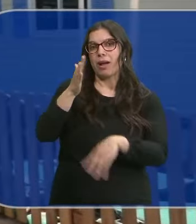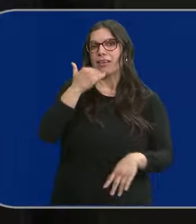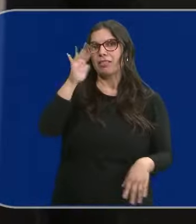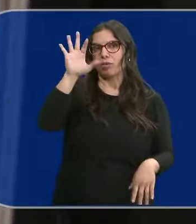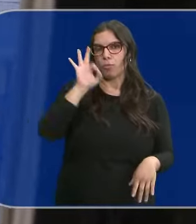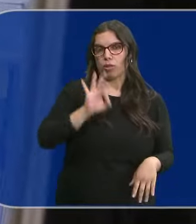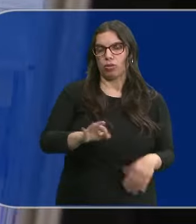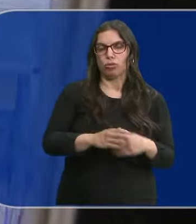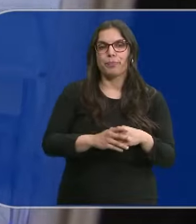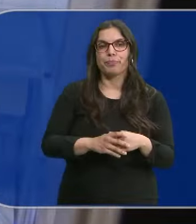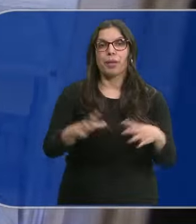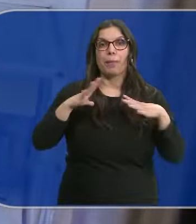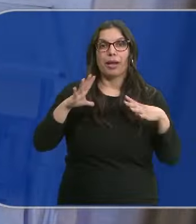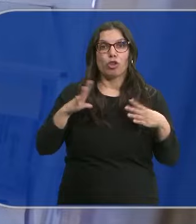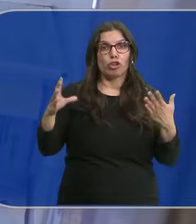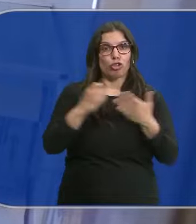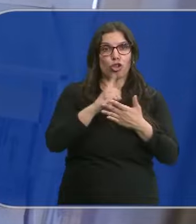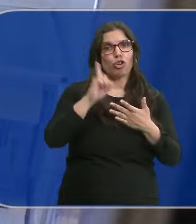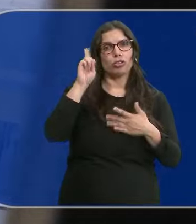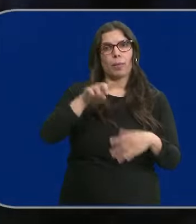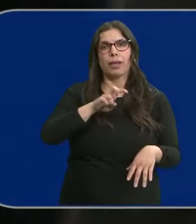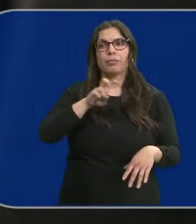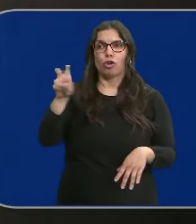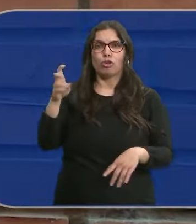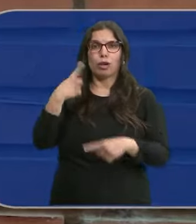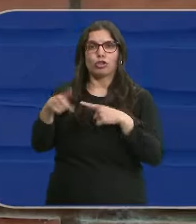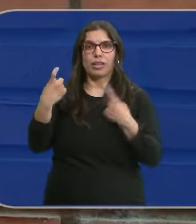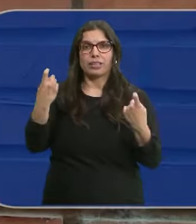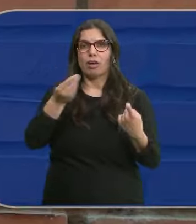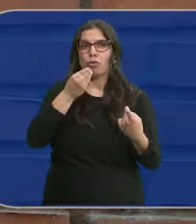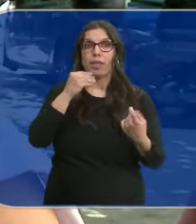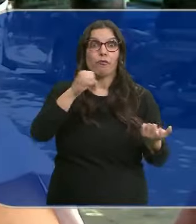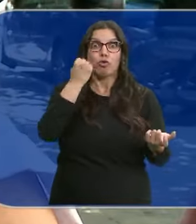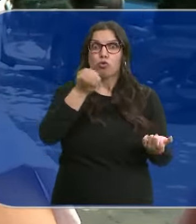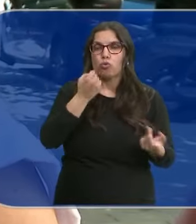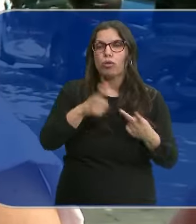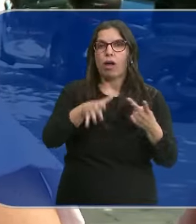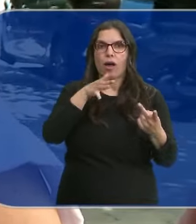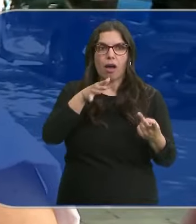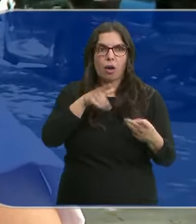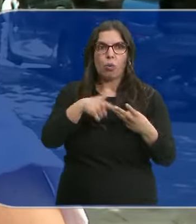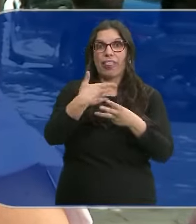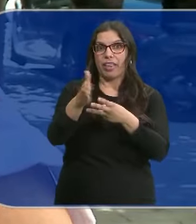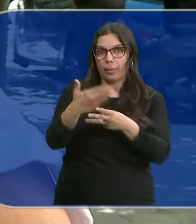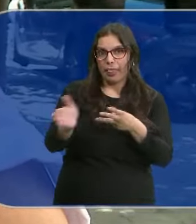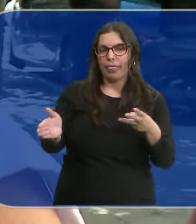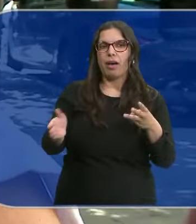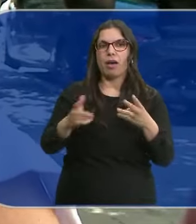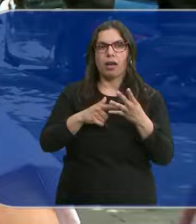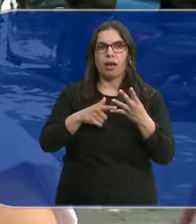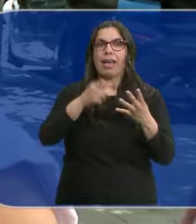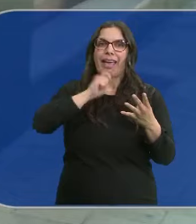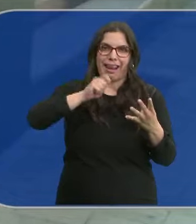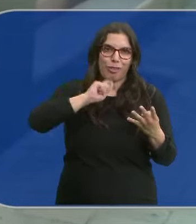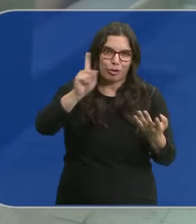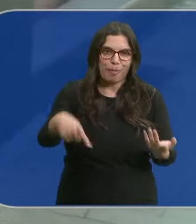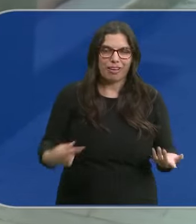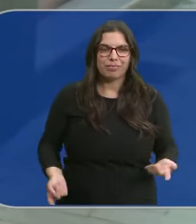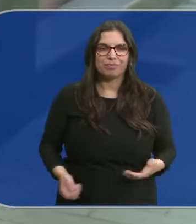un 5%. Pero no todos son vacaciones. También hay que llenar la nevera. Fruta, mucha fruta. El agua o las cervezas. Y algún helado